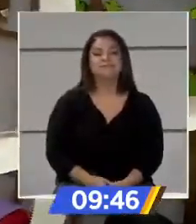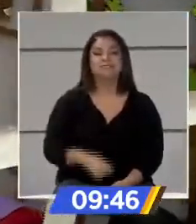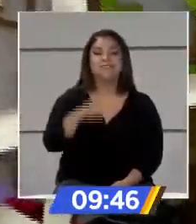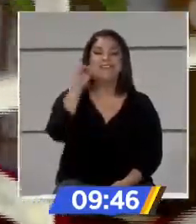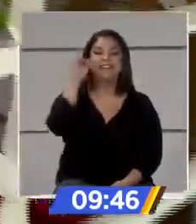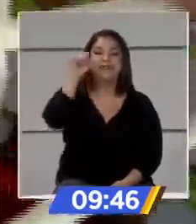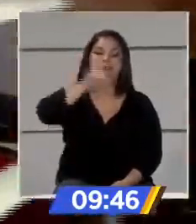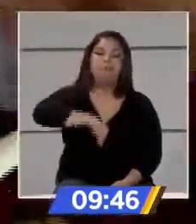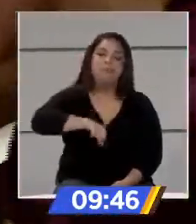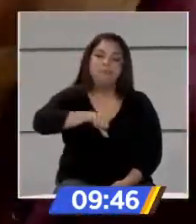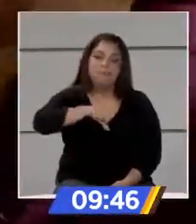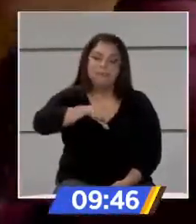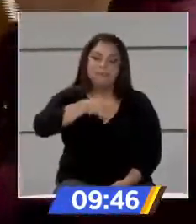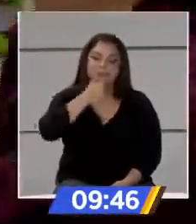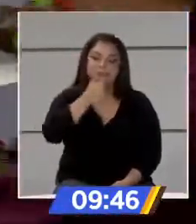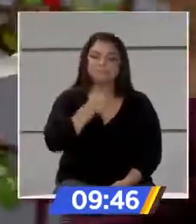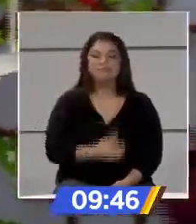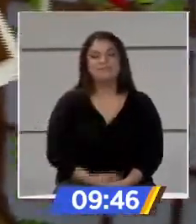7.